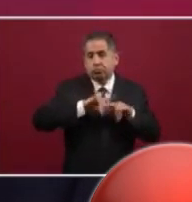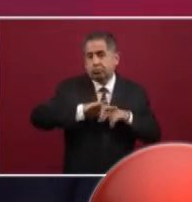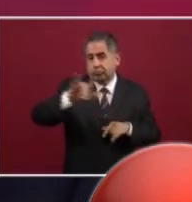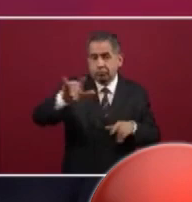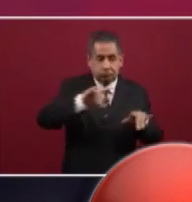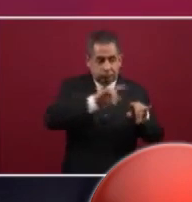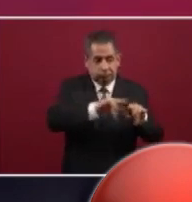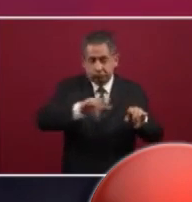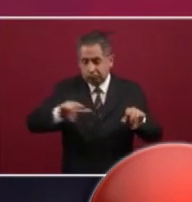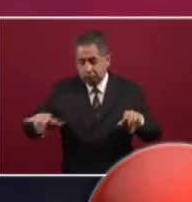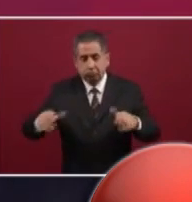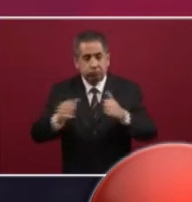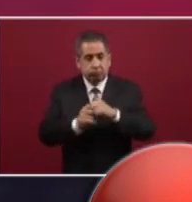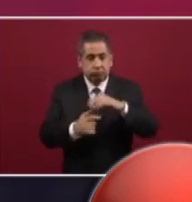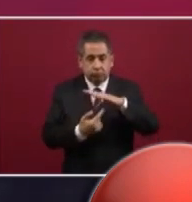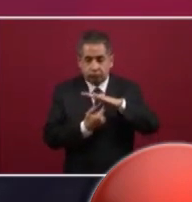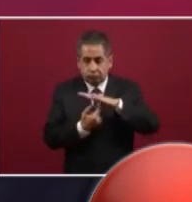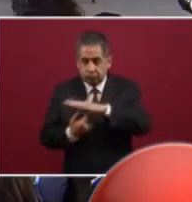aviones y helicópteros.